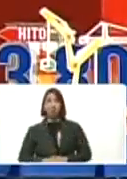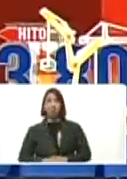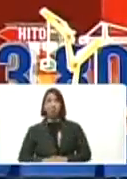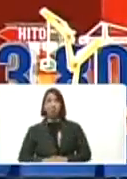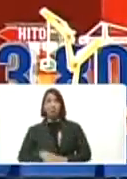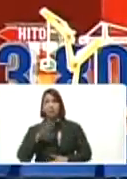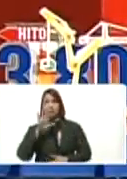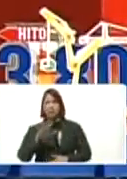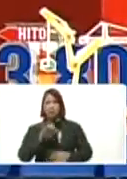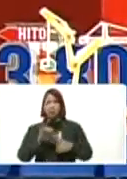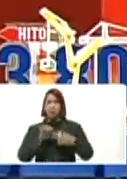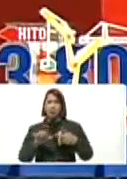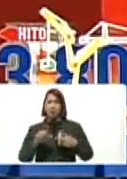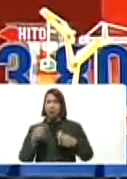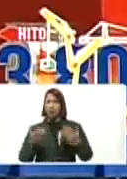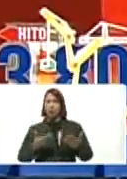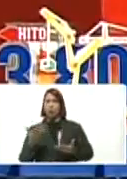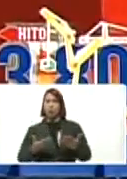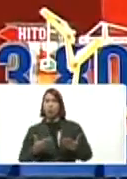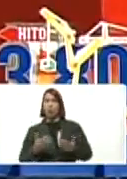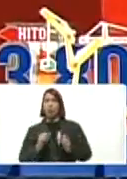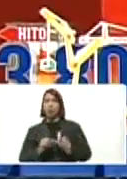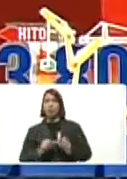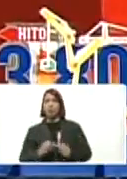5 semanas. ¿Cuánto queda, Guan Yunli?